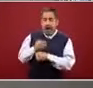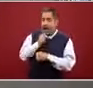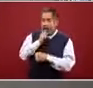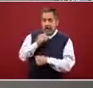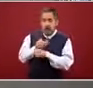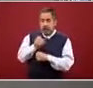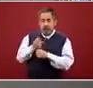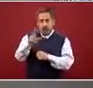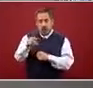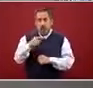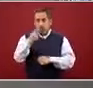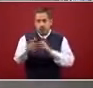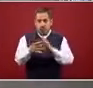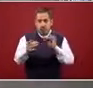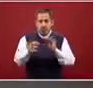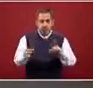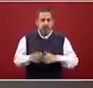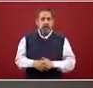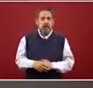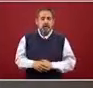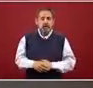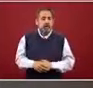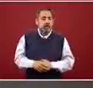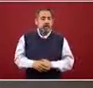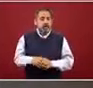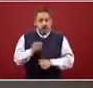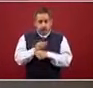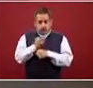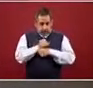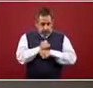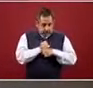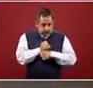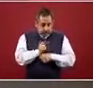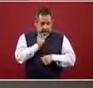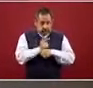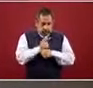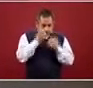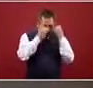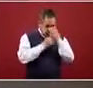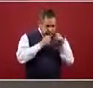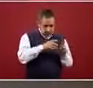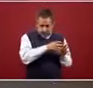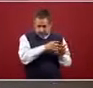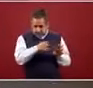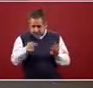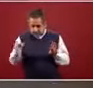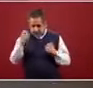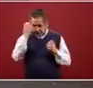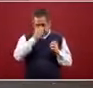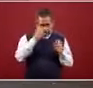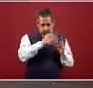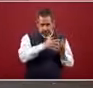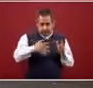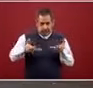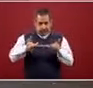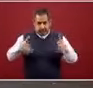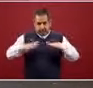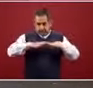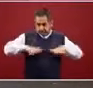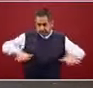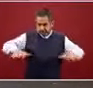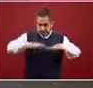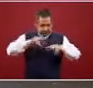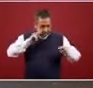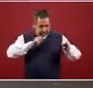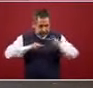platico es lo siguiente. Esta exploración, este barrido, tamizaje, este reconocimiento territorial